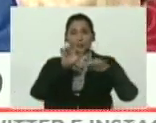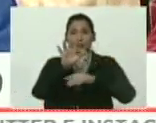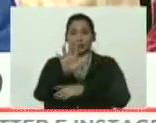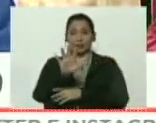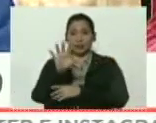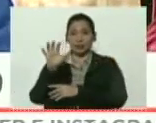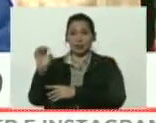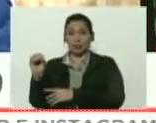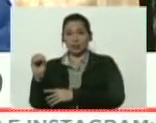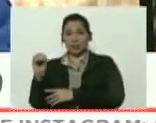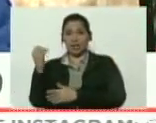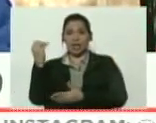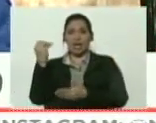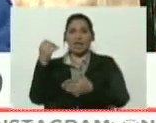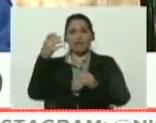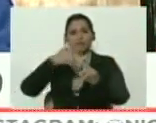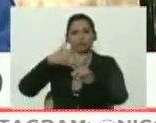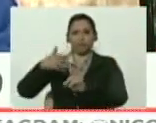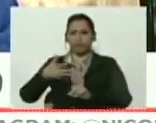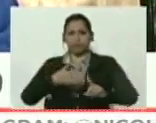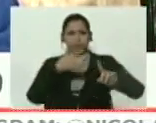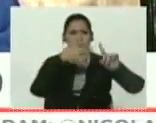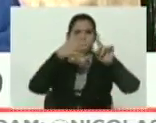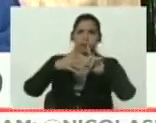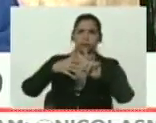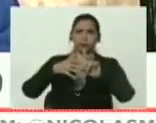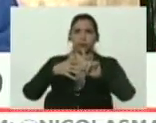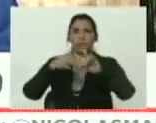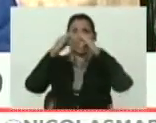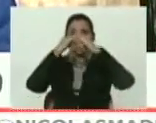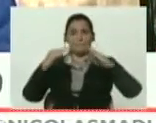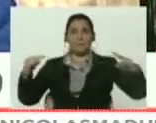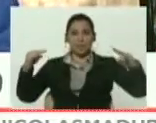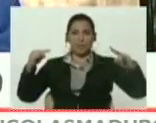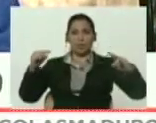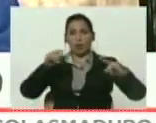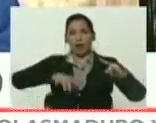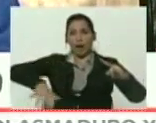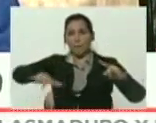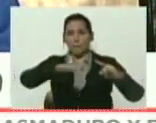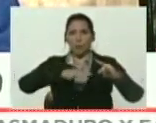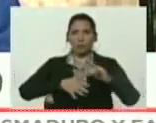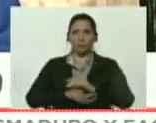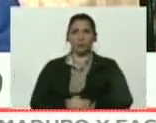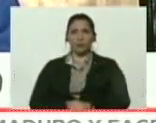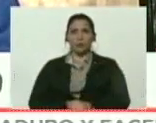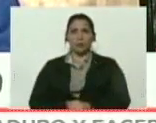750 instructores de campismo en los campos,